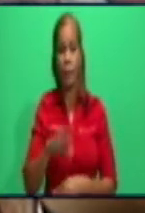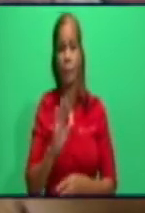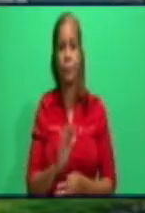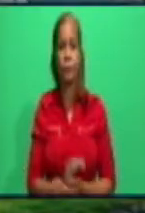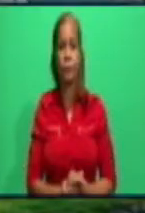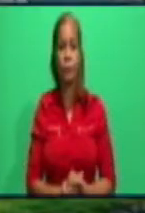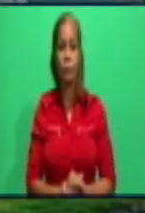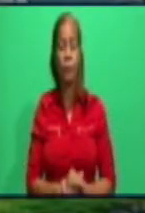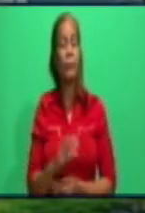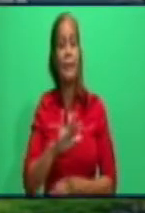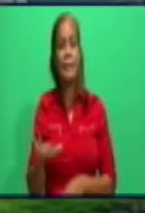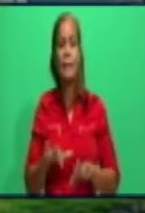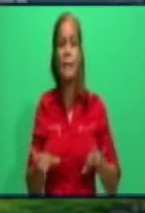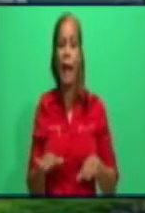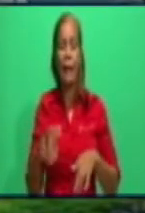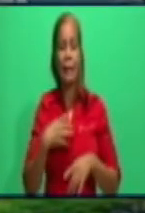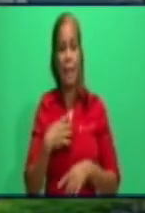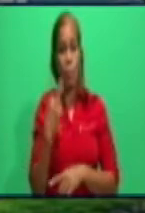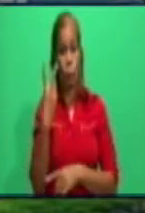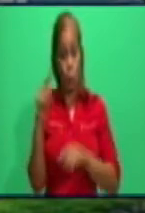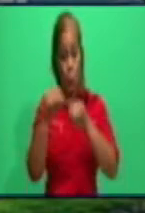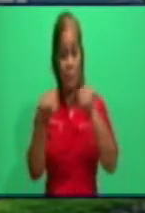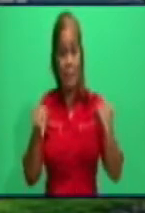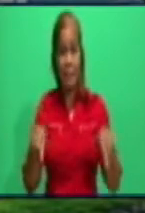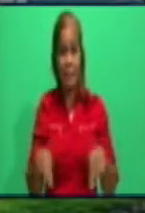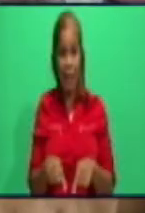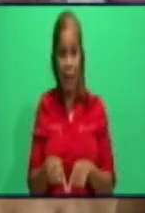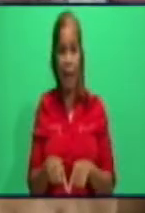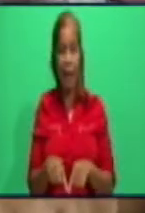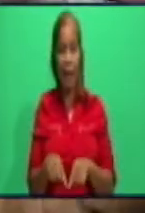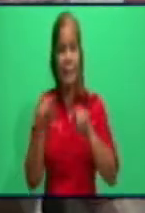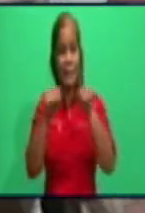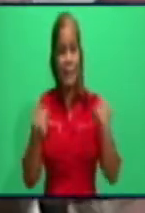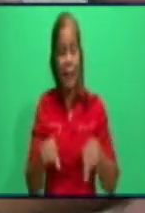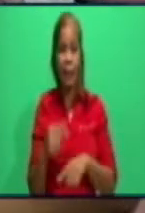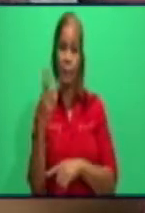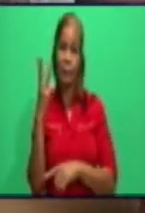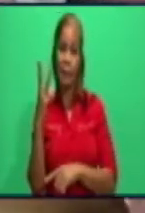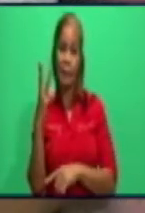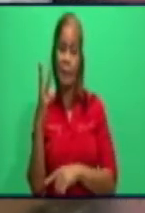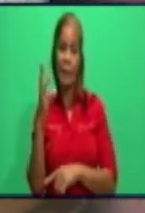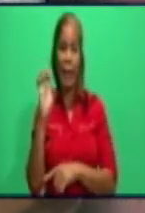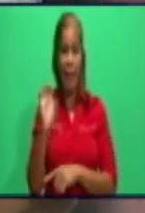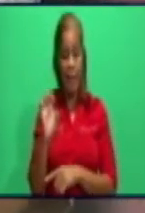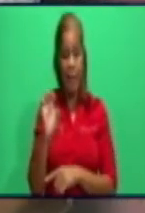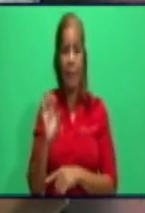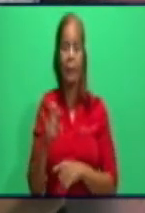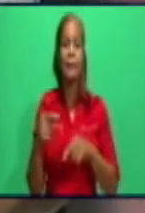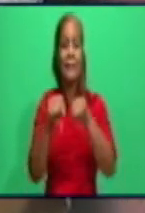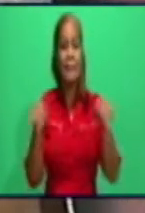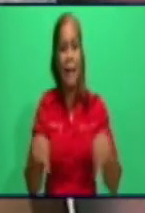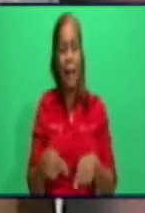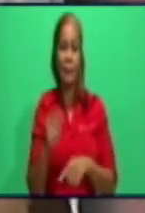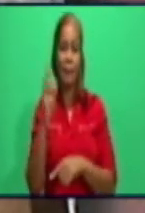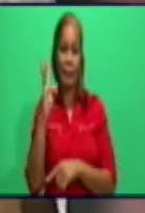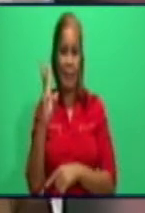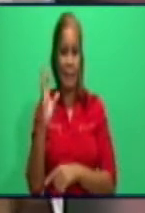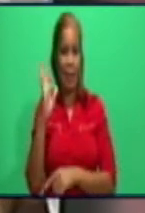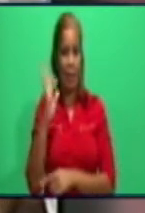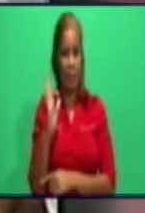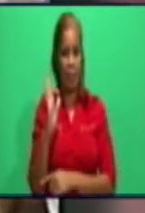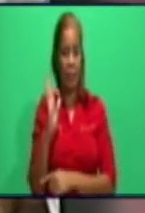2 salas abiertas en este momento para enfrentar esta situación, la sala 3E y la sala 3F. Se limita el